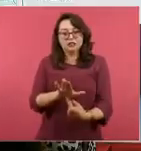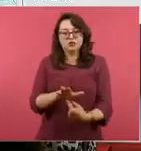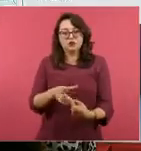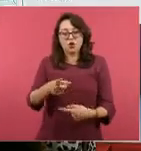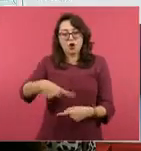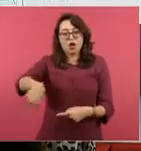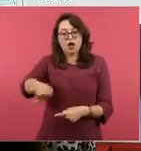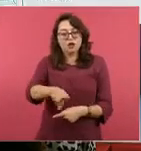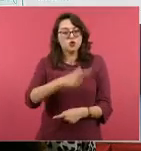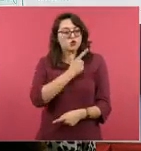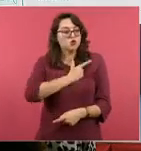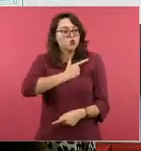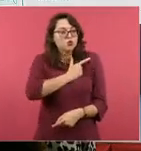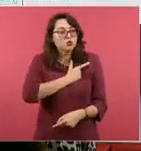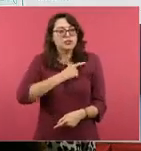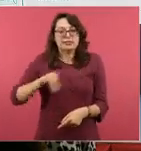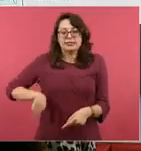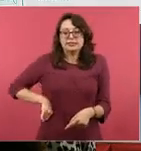forma decimal?